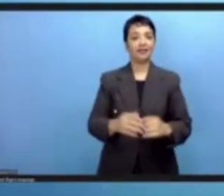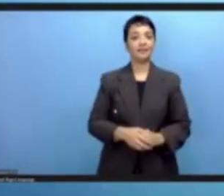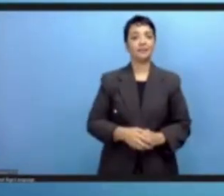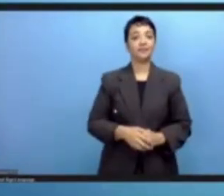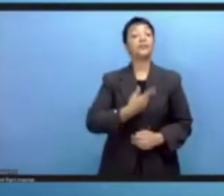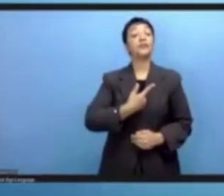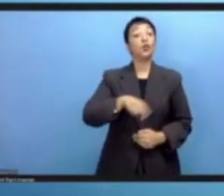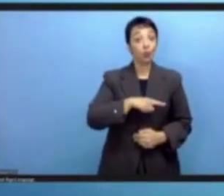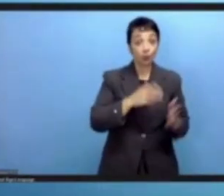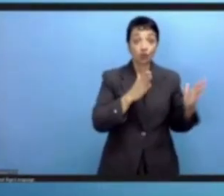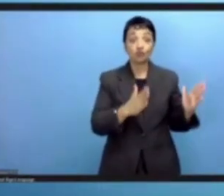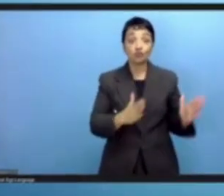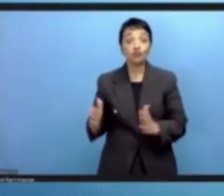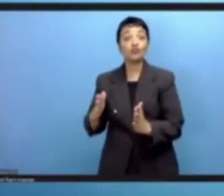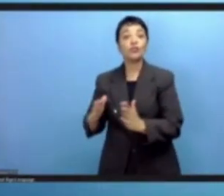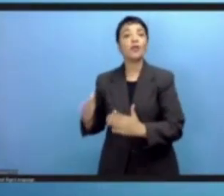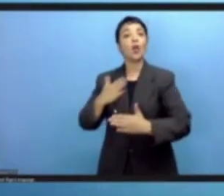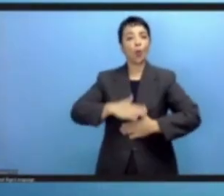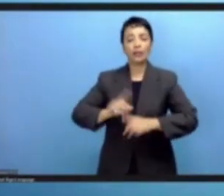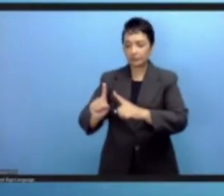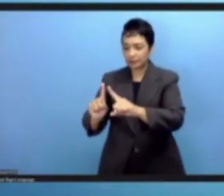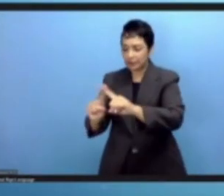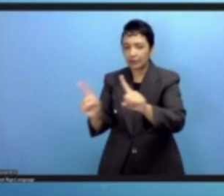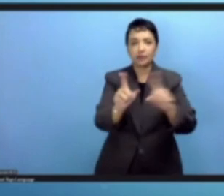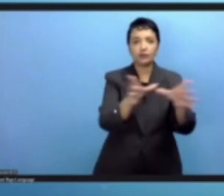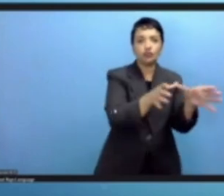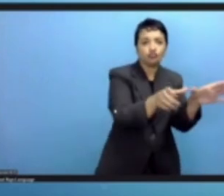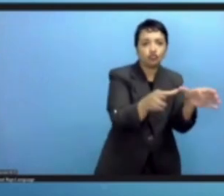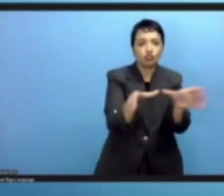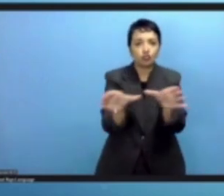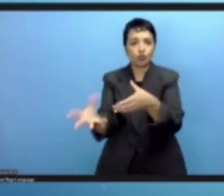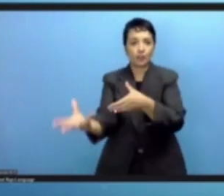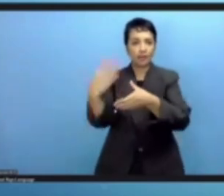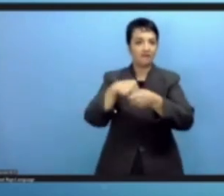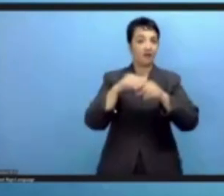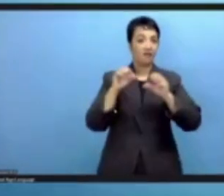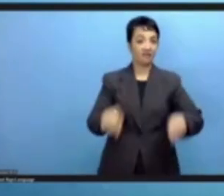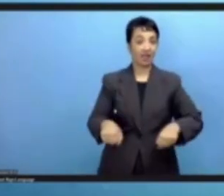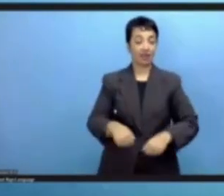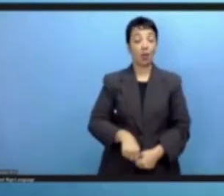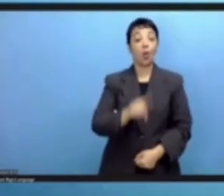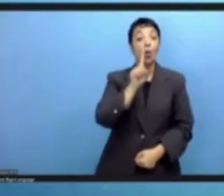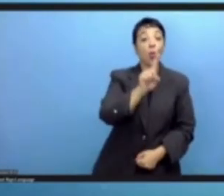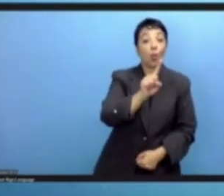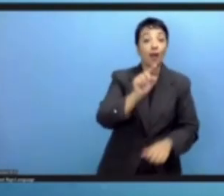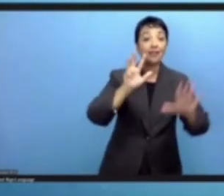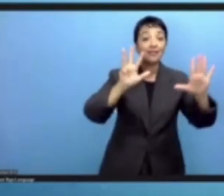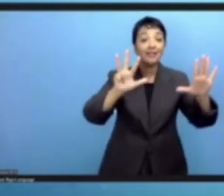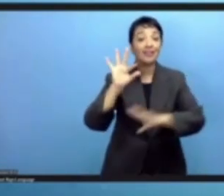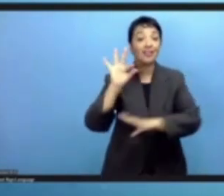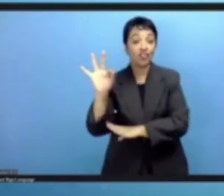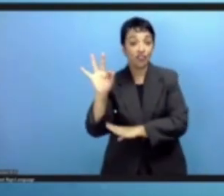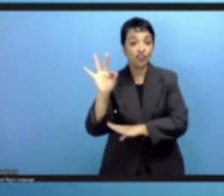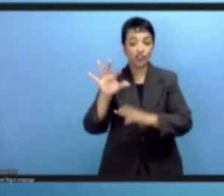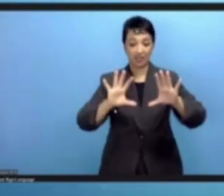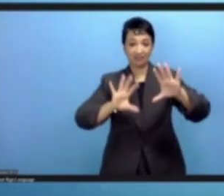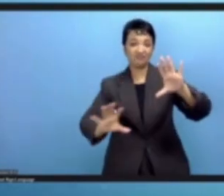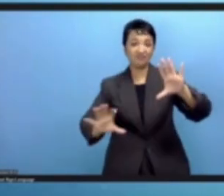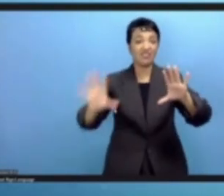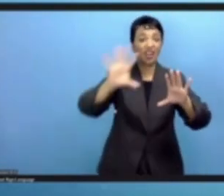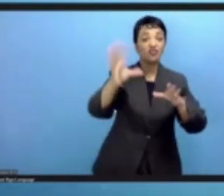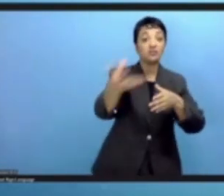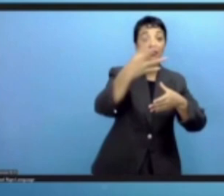esta conferencia importante con un abordaje inclusivo y multisectorial involucrando